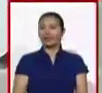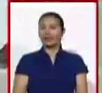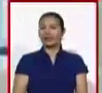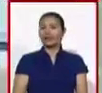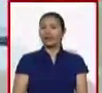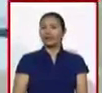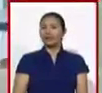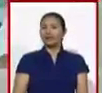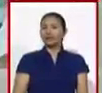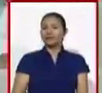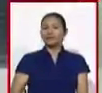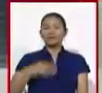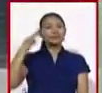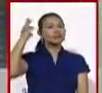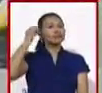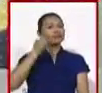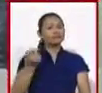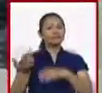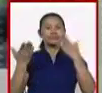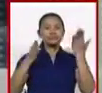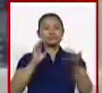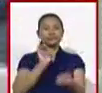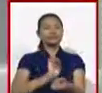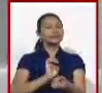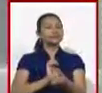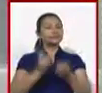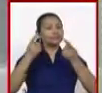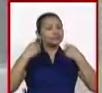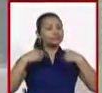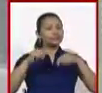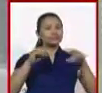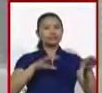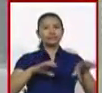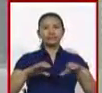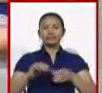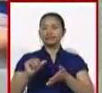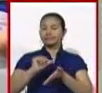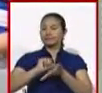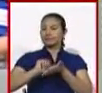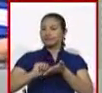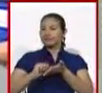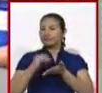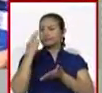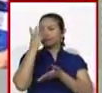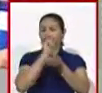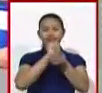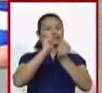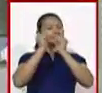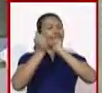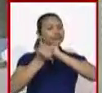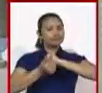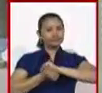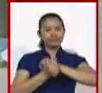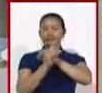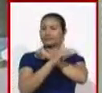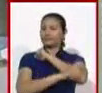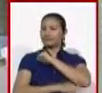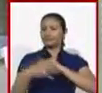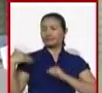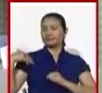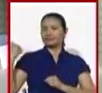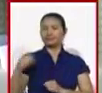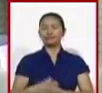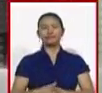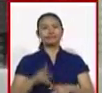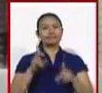Dueña de spa citada por la Fiscalía. La muerte de una enfermera al intentar realizarse una cirugía estética cambió la figura jurídica de la propietaria y